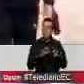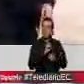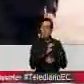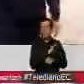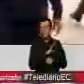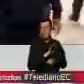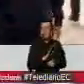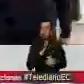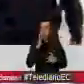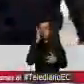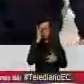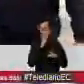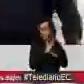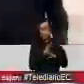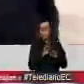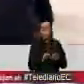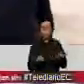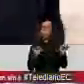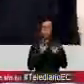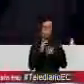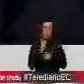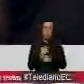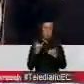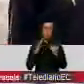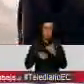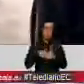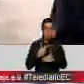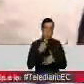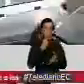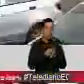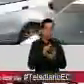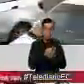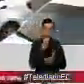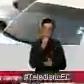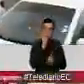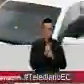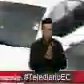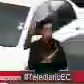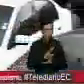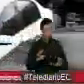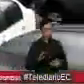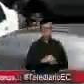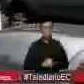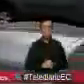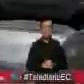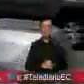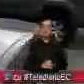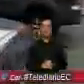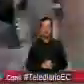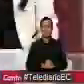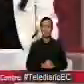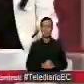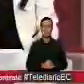que evitar la enfermedad, cuidarse. Y ahorita salimos porque salimos a comprar. Santiago Tello, Medios Públicos.